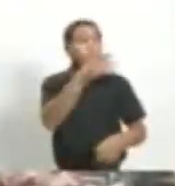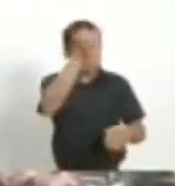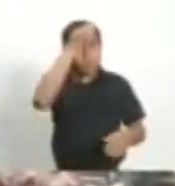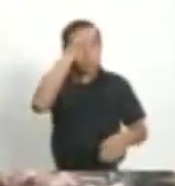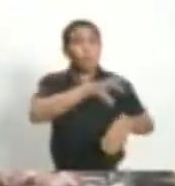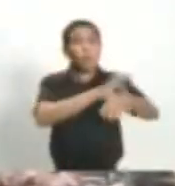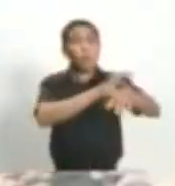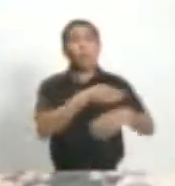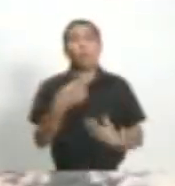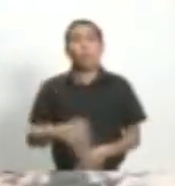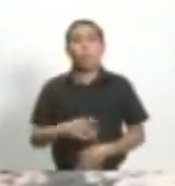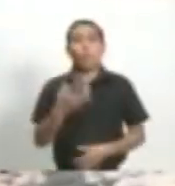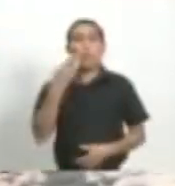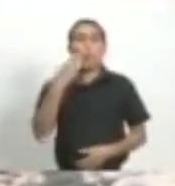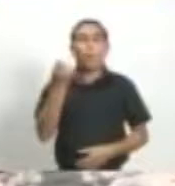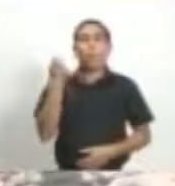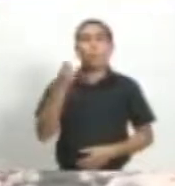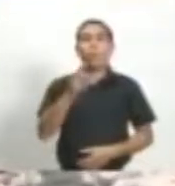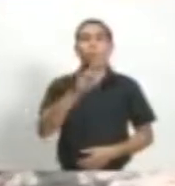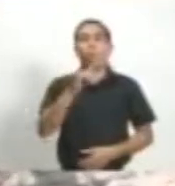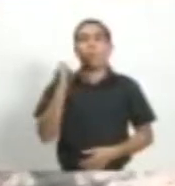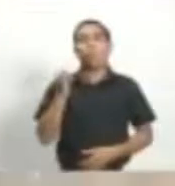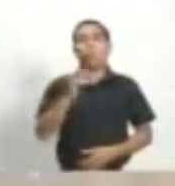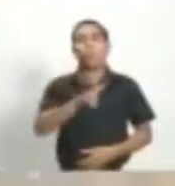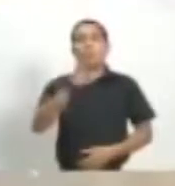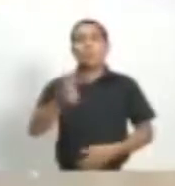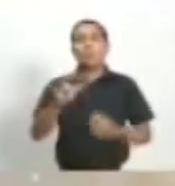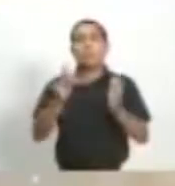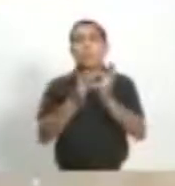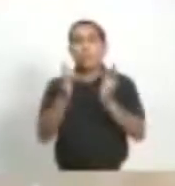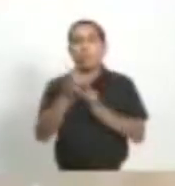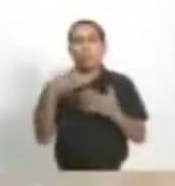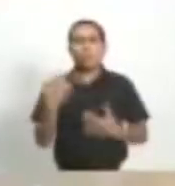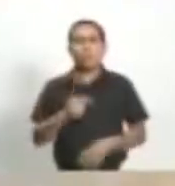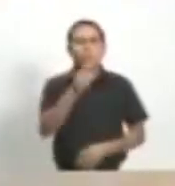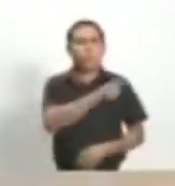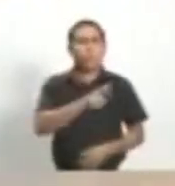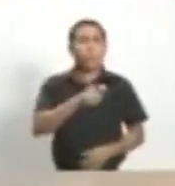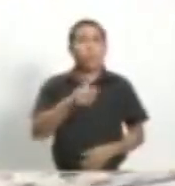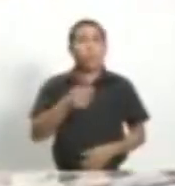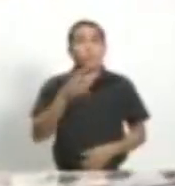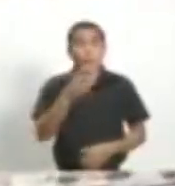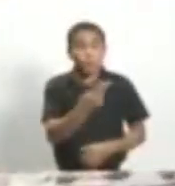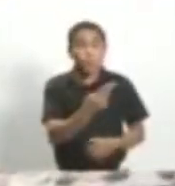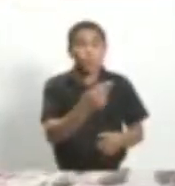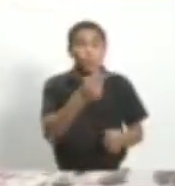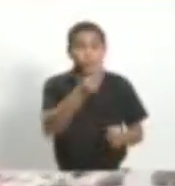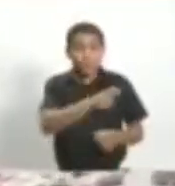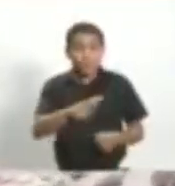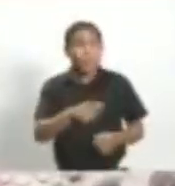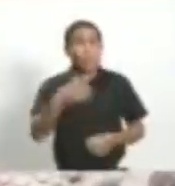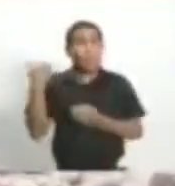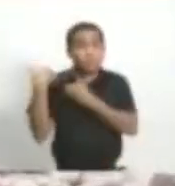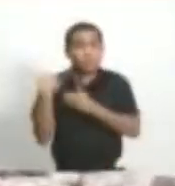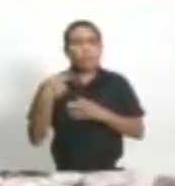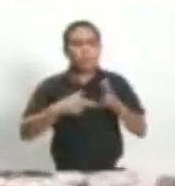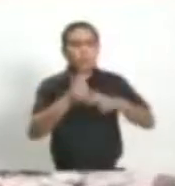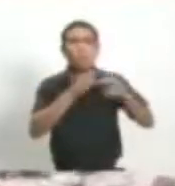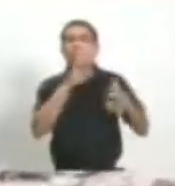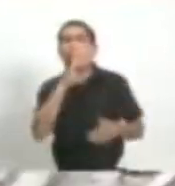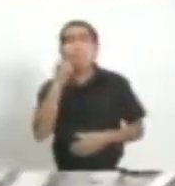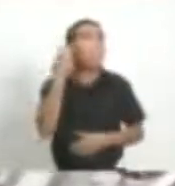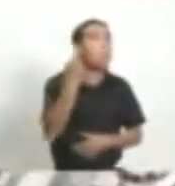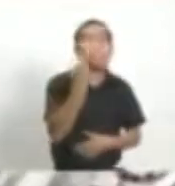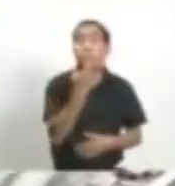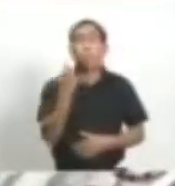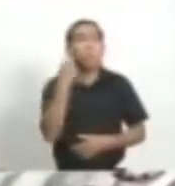6 pisos el pasado jueves 27 de abril en Cartagena. El paradero de los hermanos Quirós, presuntos responsables de la obra, es incierto. Lo que sí